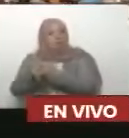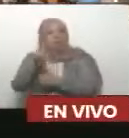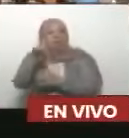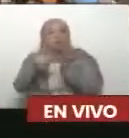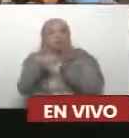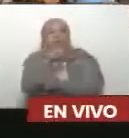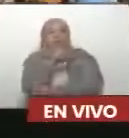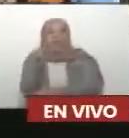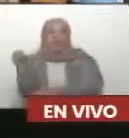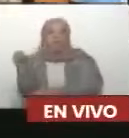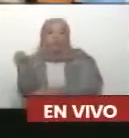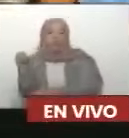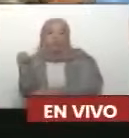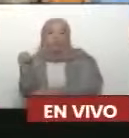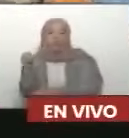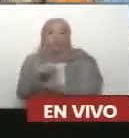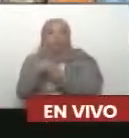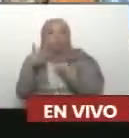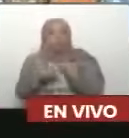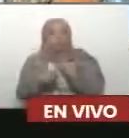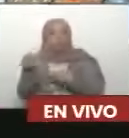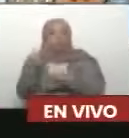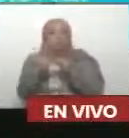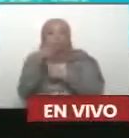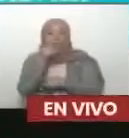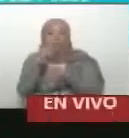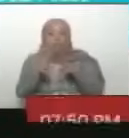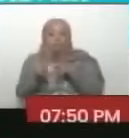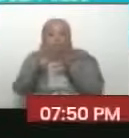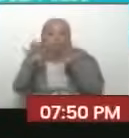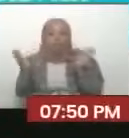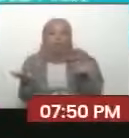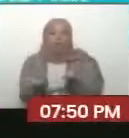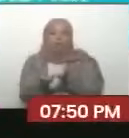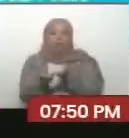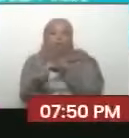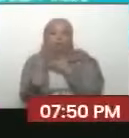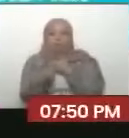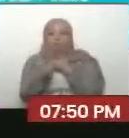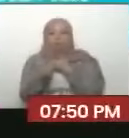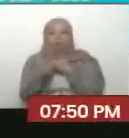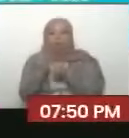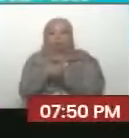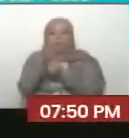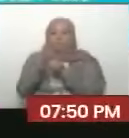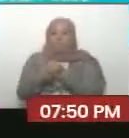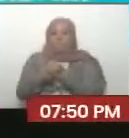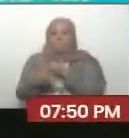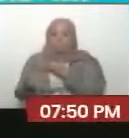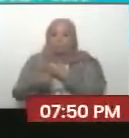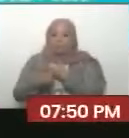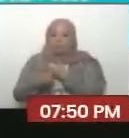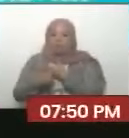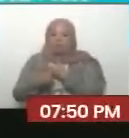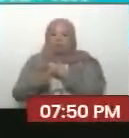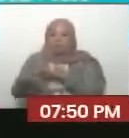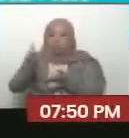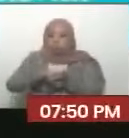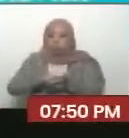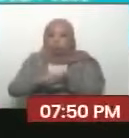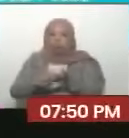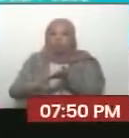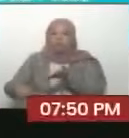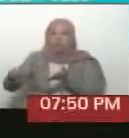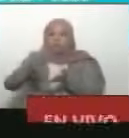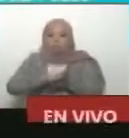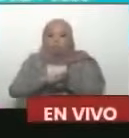100%. Llegamos al porcentaje más alto mundial de vacunación contra el COVID. Vacuna, refuerzo,